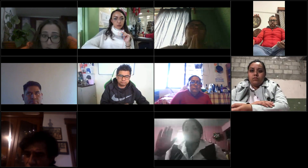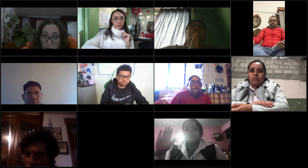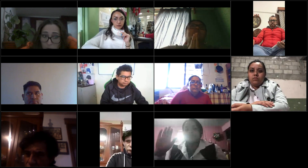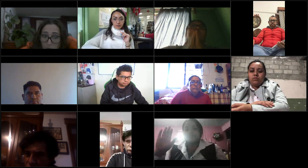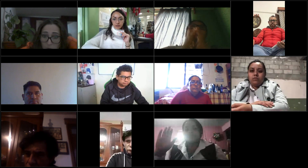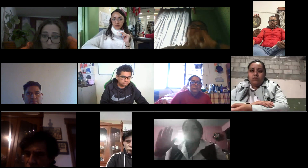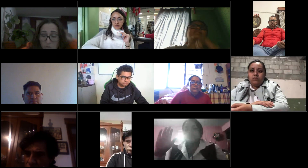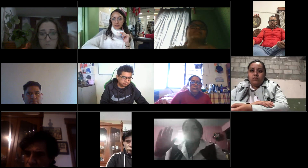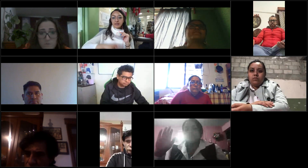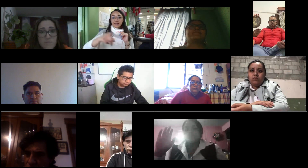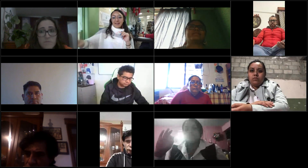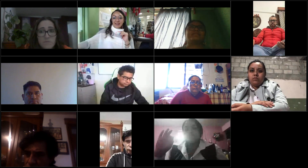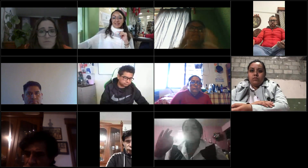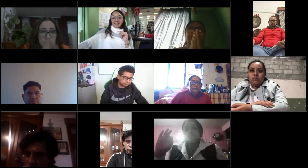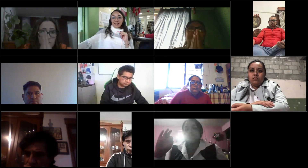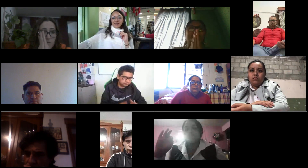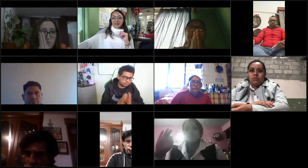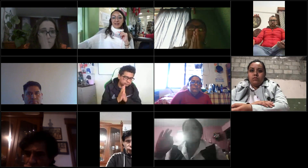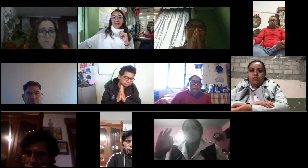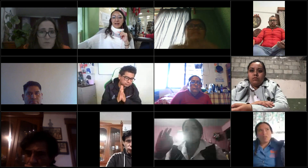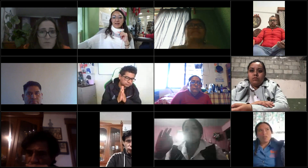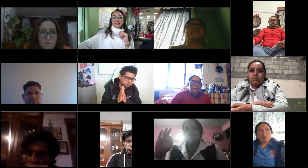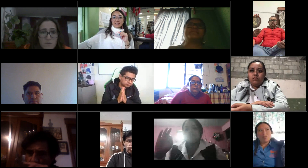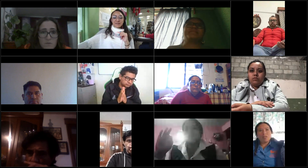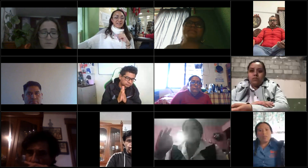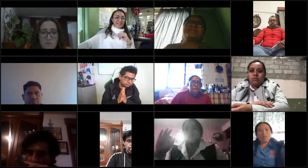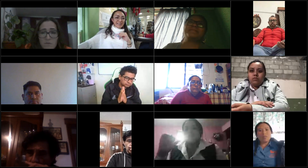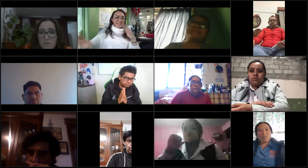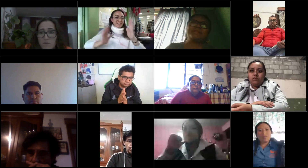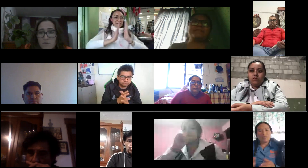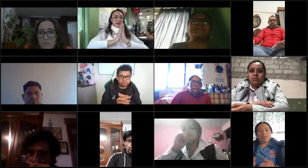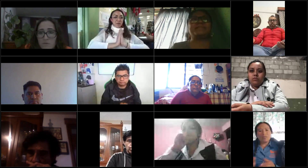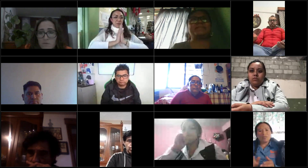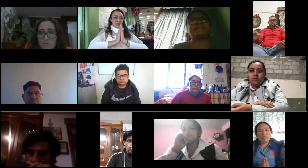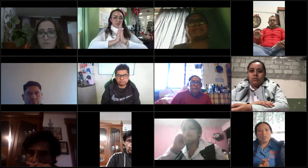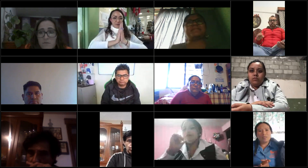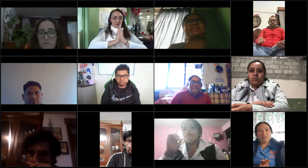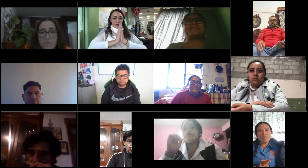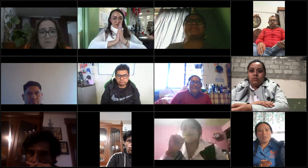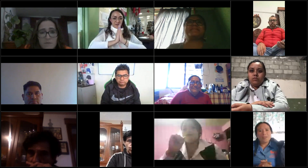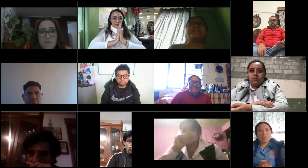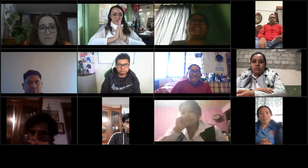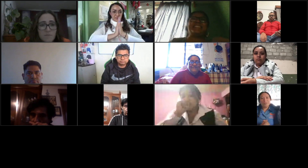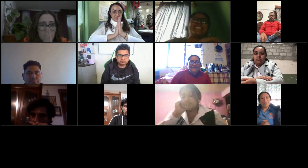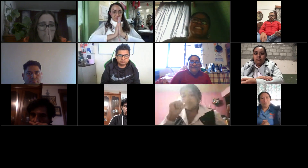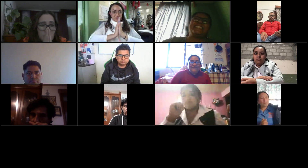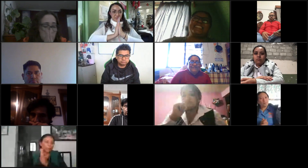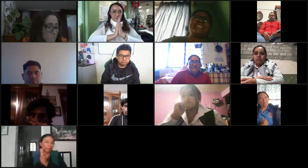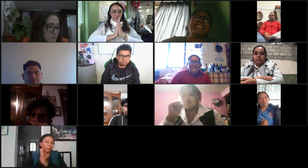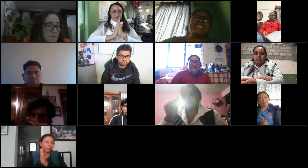¿Cómo digo por favor? Ahí está, mira. La maestra Esmeralda, bien rápido, por favor.